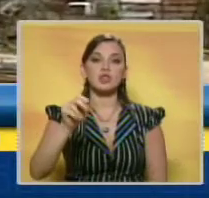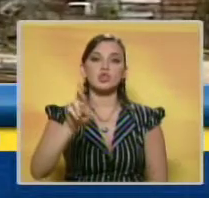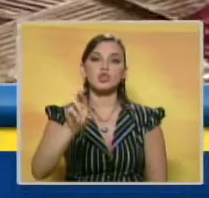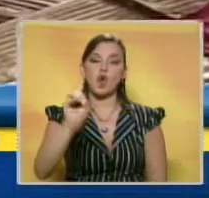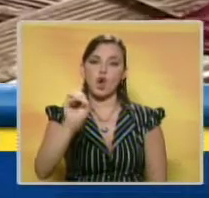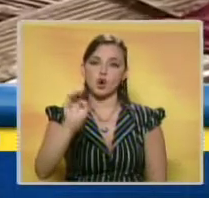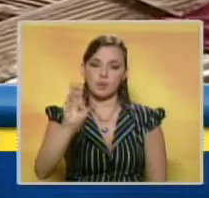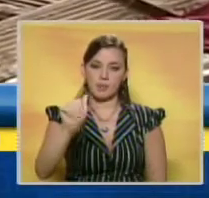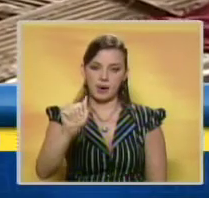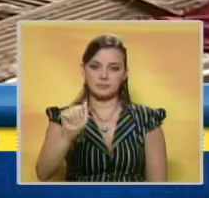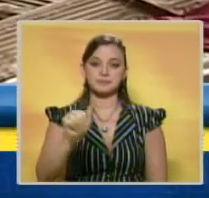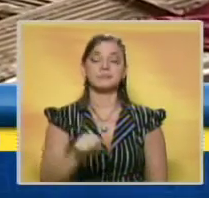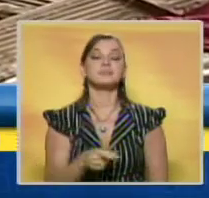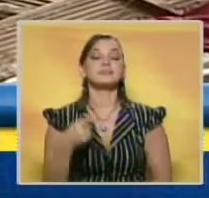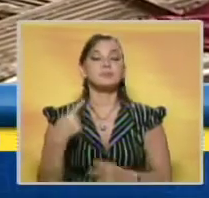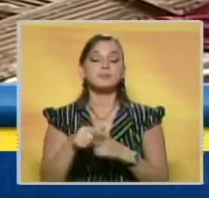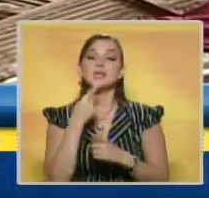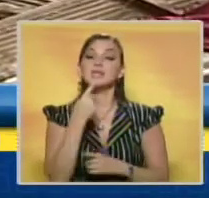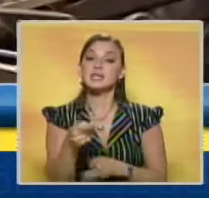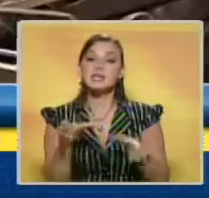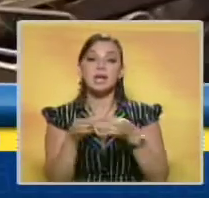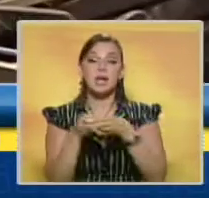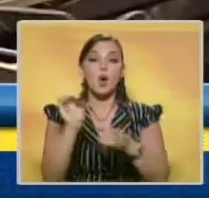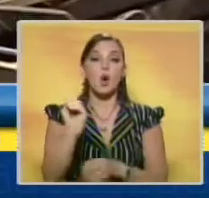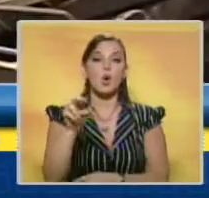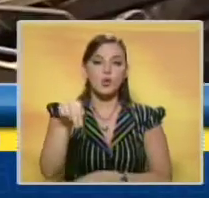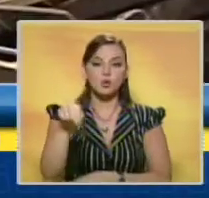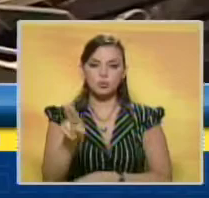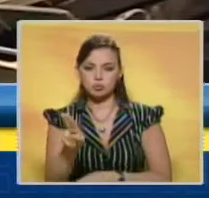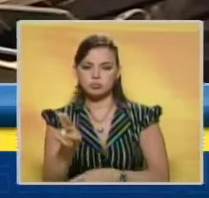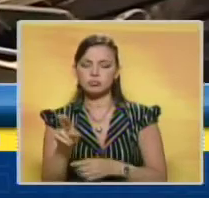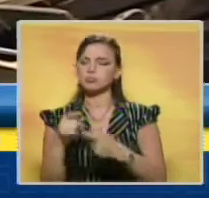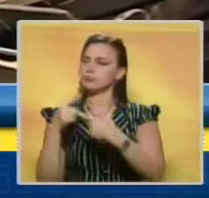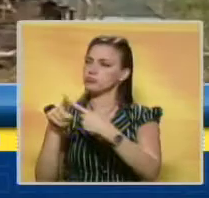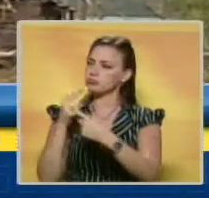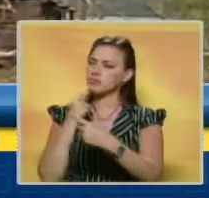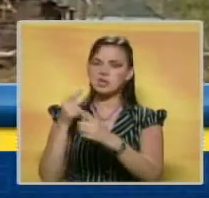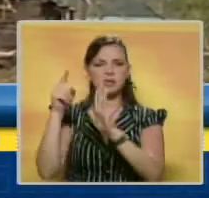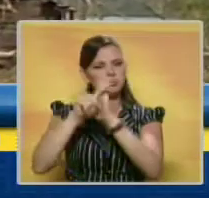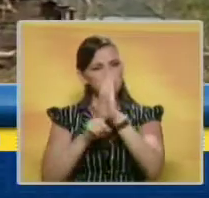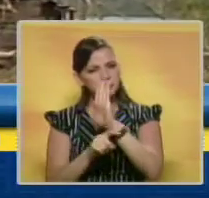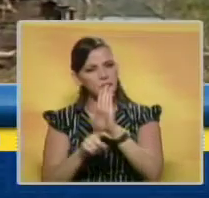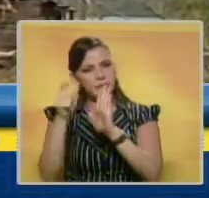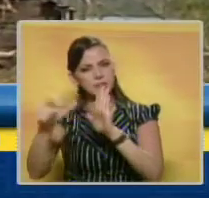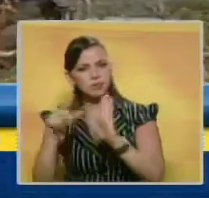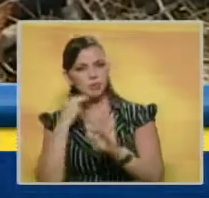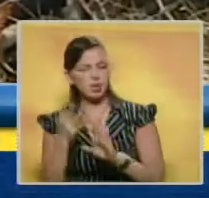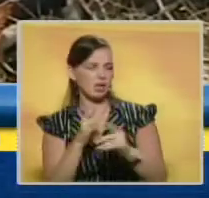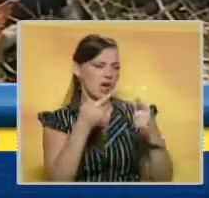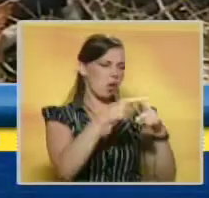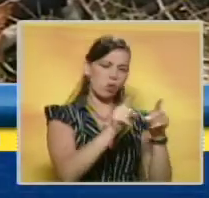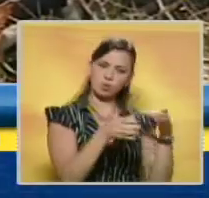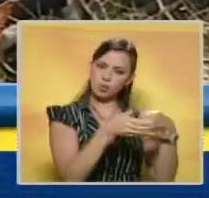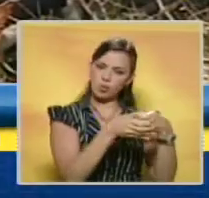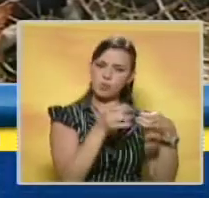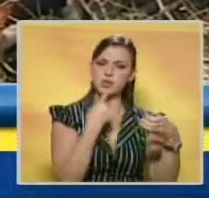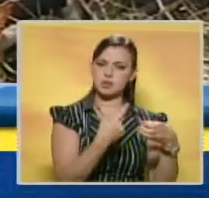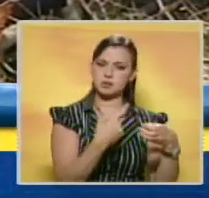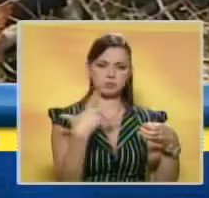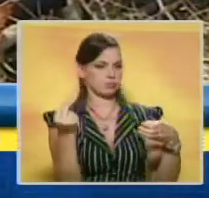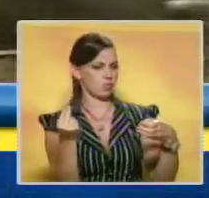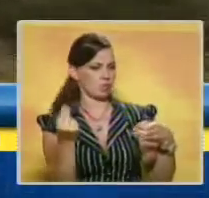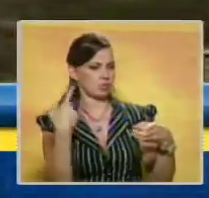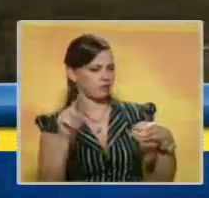Penema. Las cifras del organismo internacional discrepan con las de la Oficina de Gestión de Desastres de Vanuatu, que indicó que hay 11